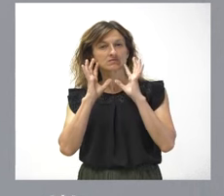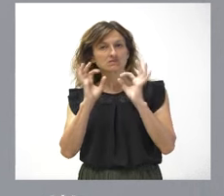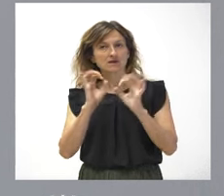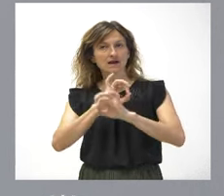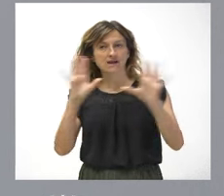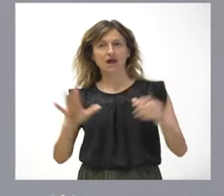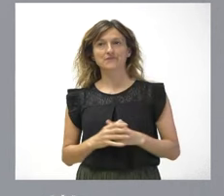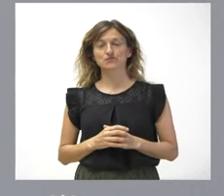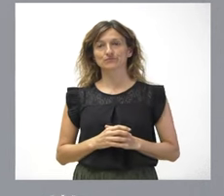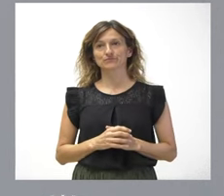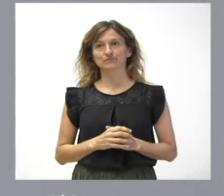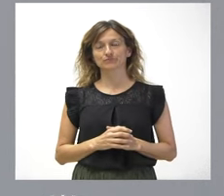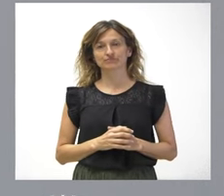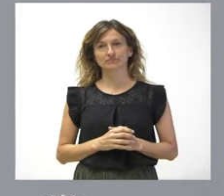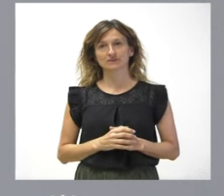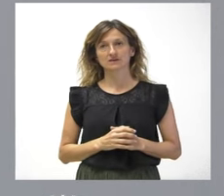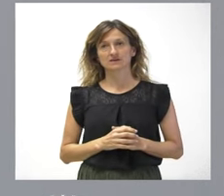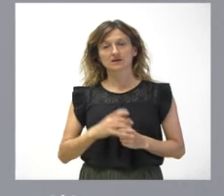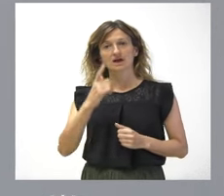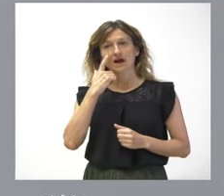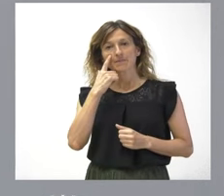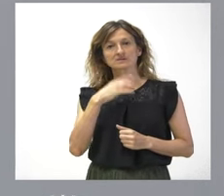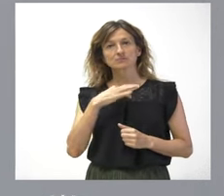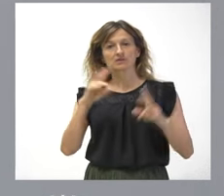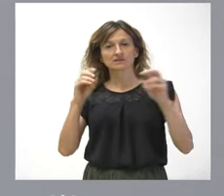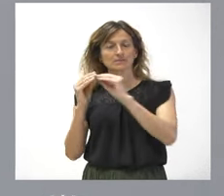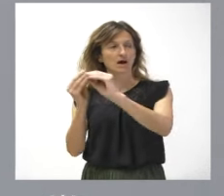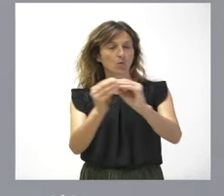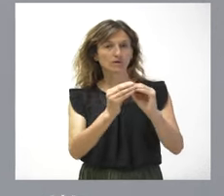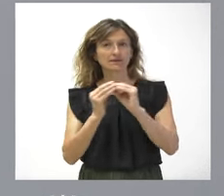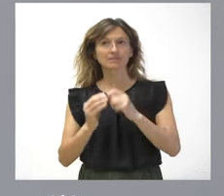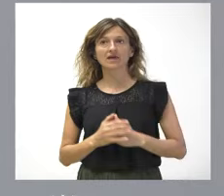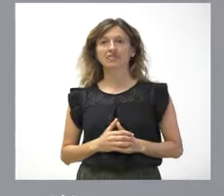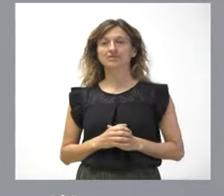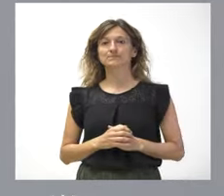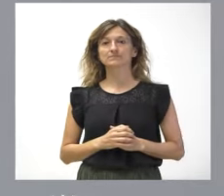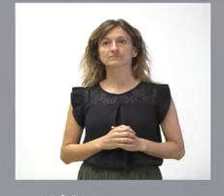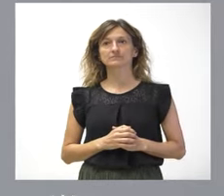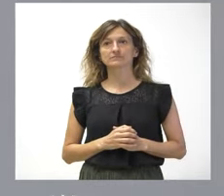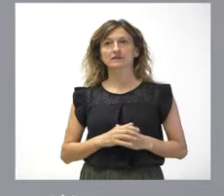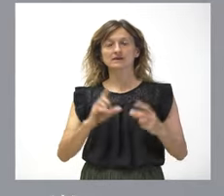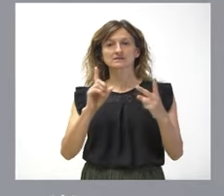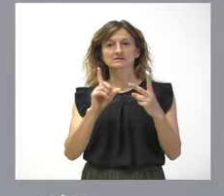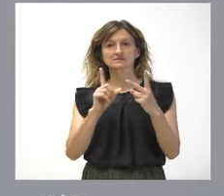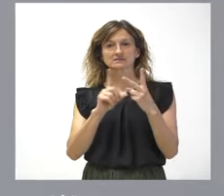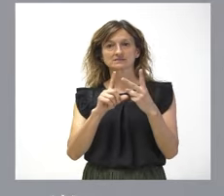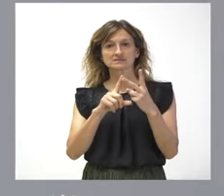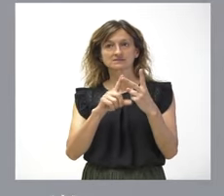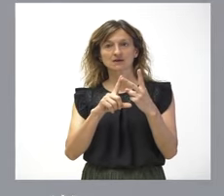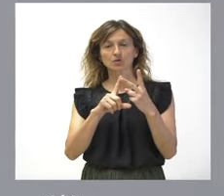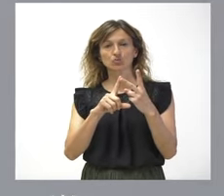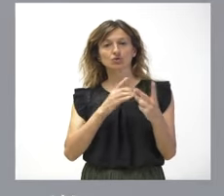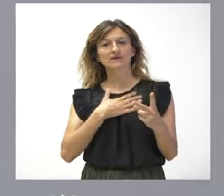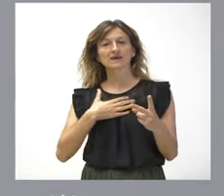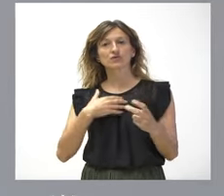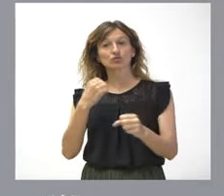eh eh si fuera posible la unanimidad también en este asunto en segundo lugar desde aquí queremos felicitar